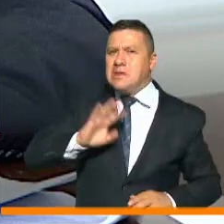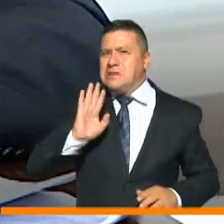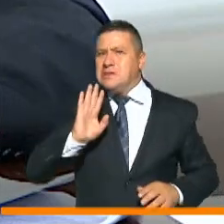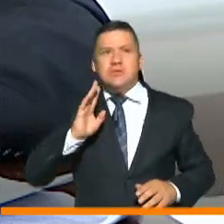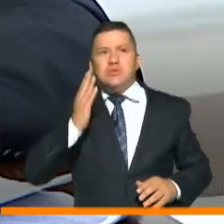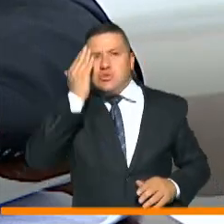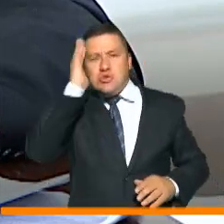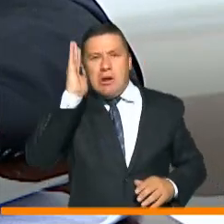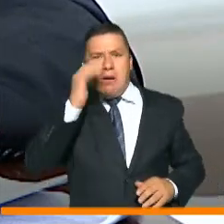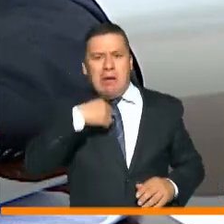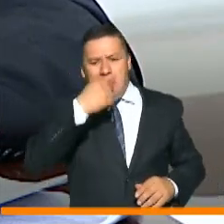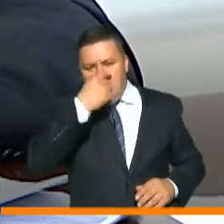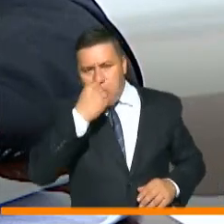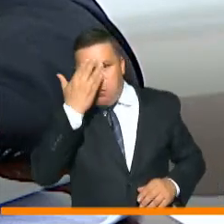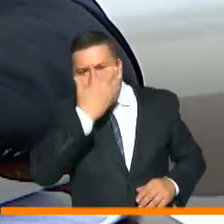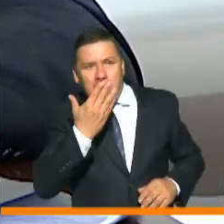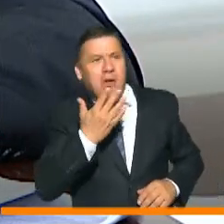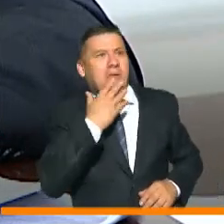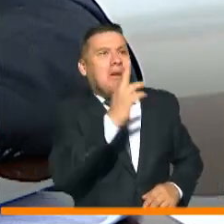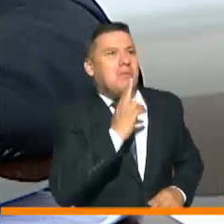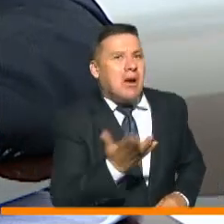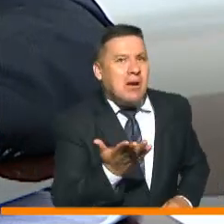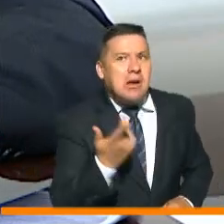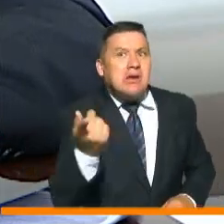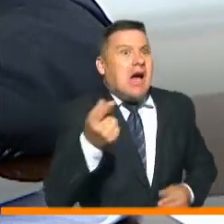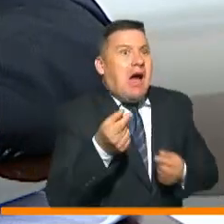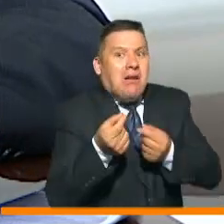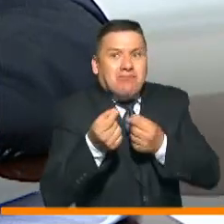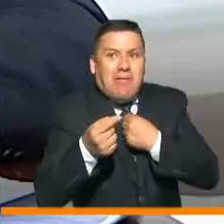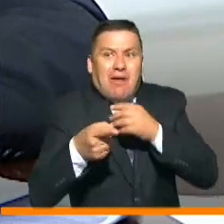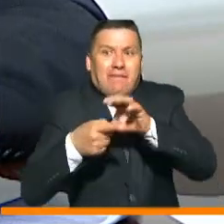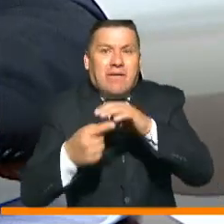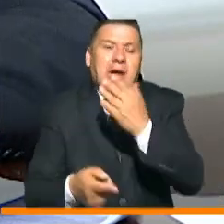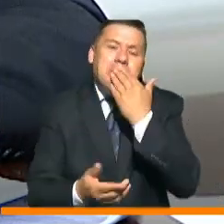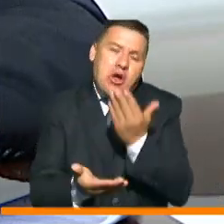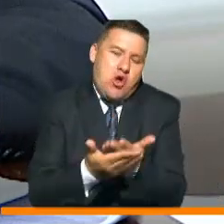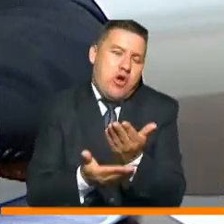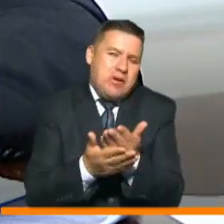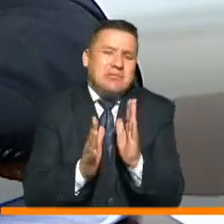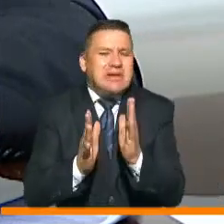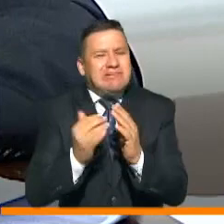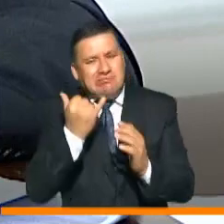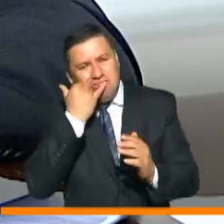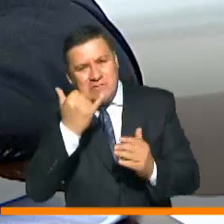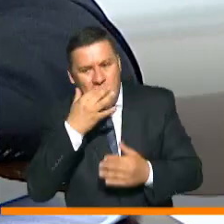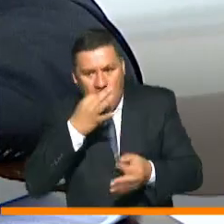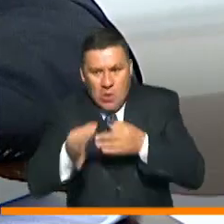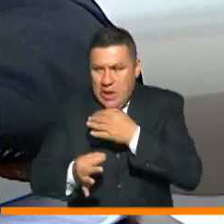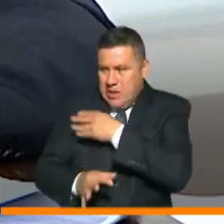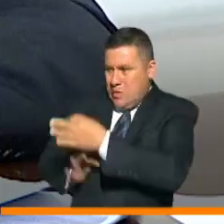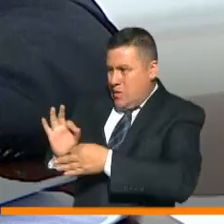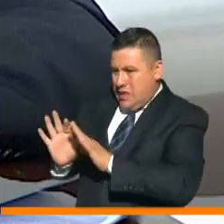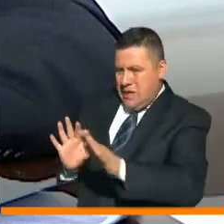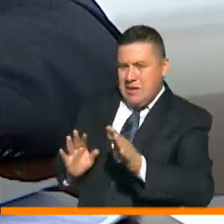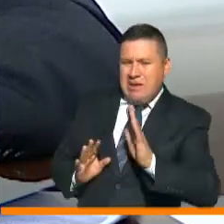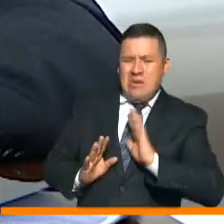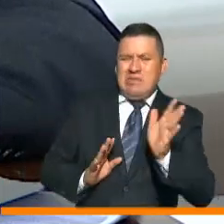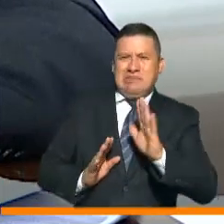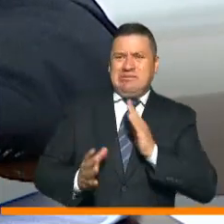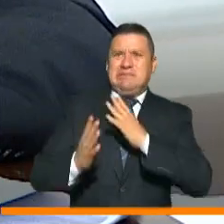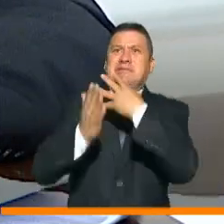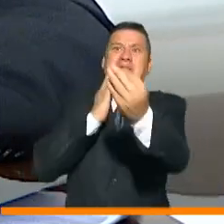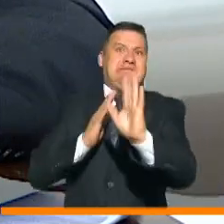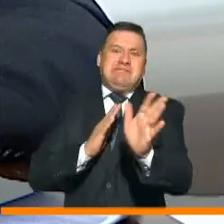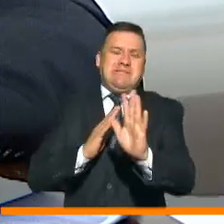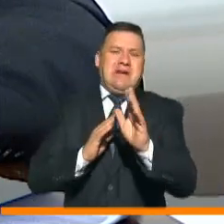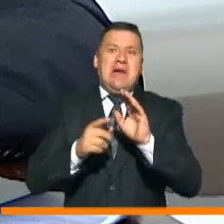y no tener efectivamente una prueba positiva. Por lo tanto, lo recomendable y la forma de cuidar a los demás es no